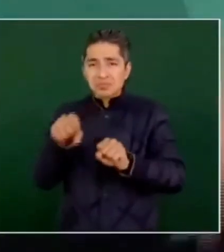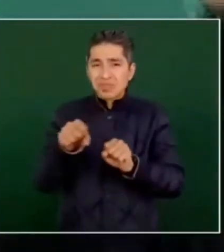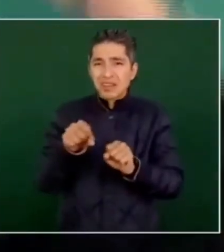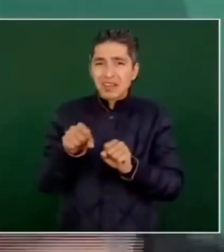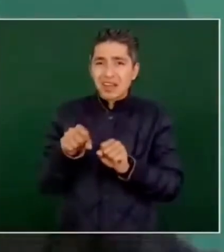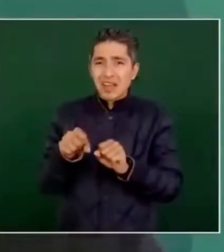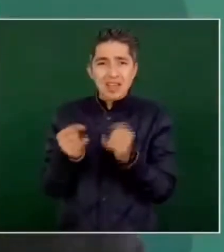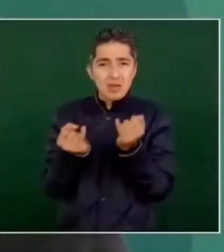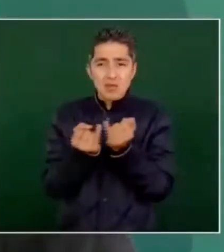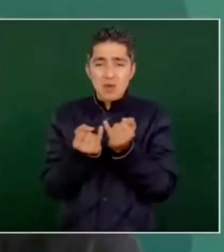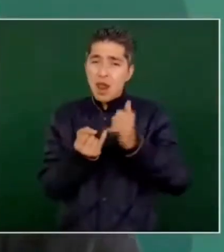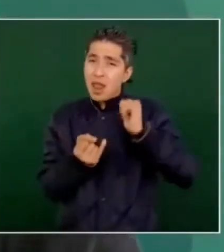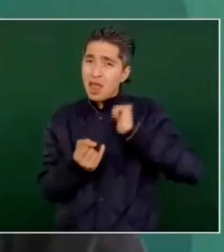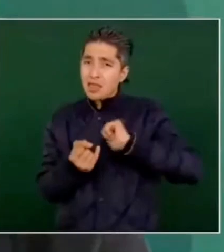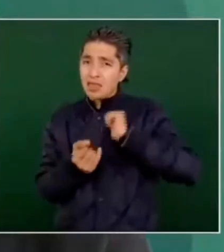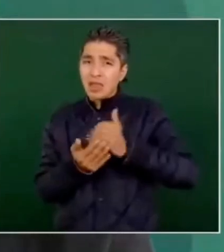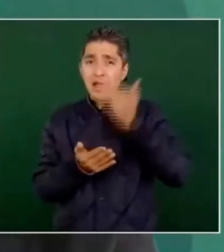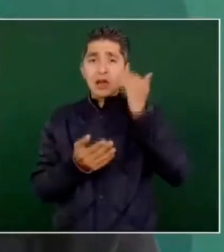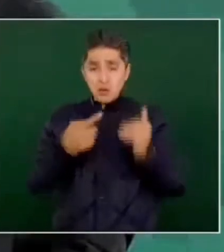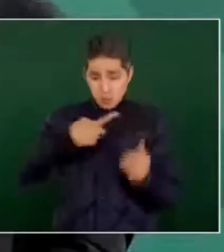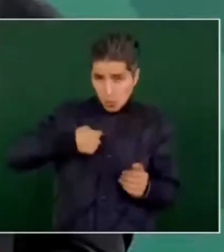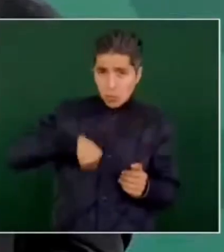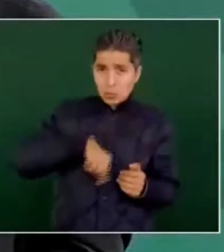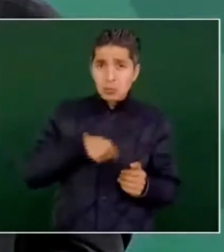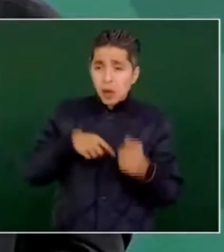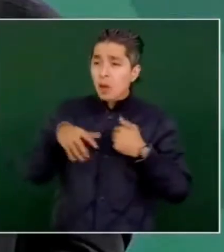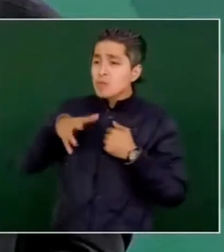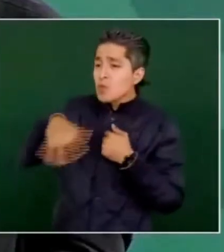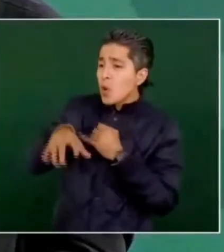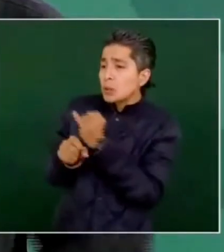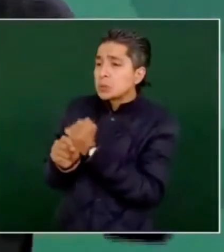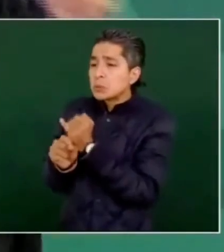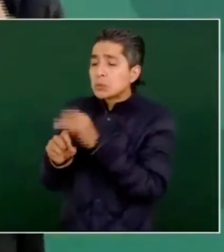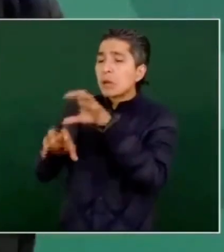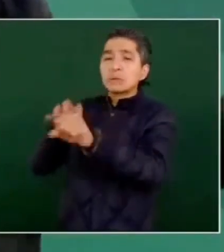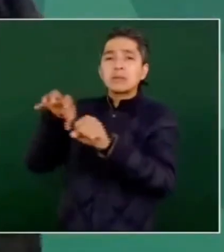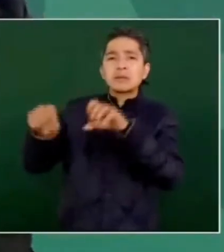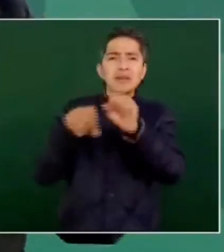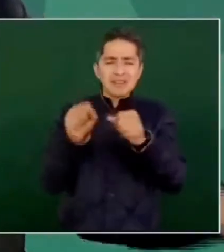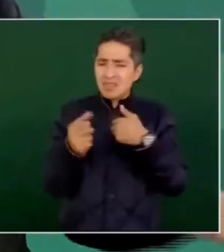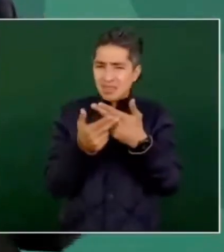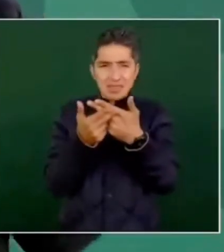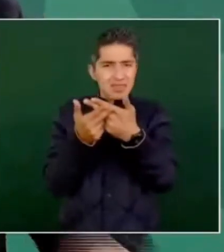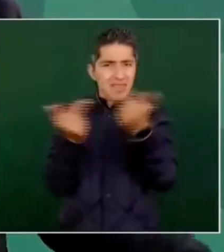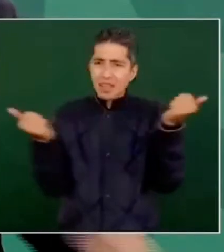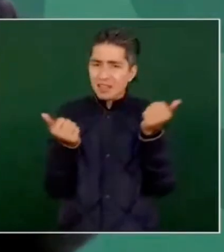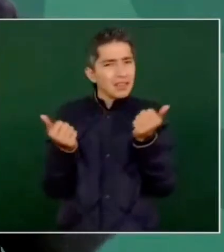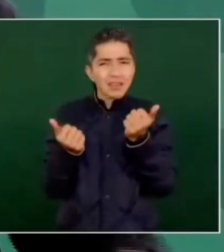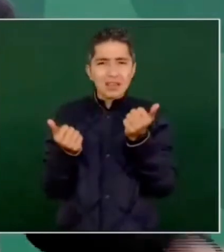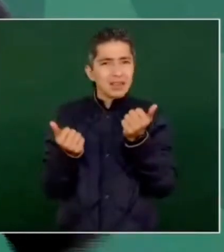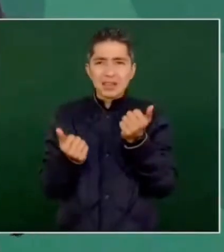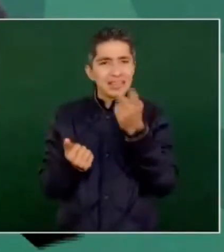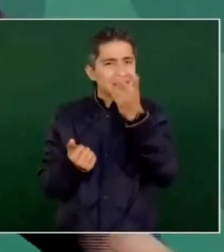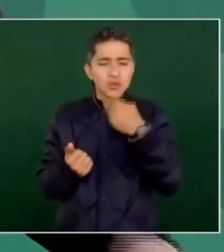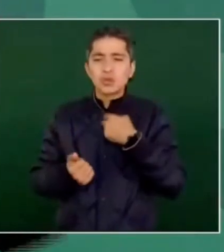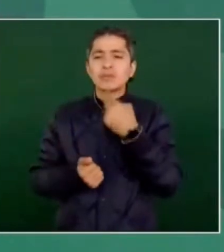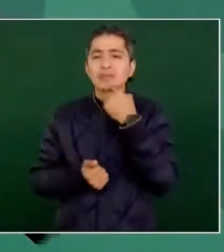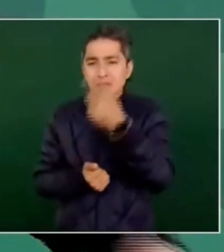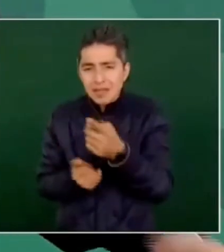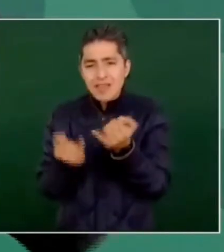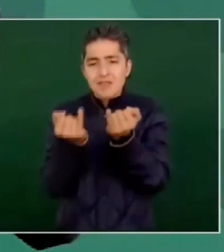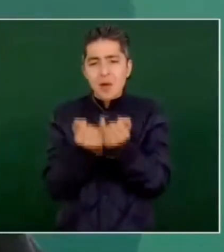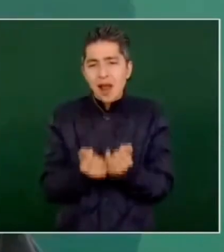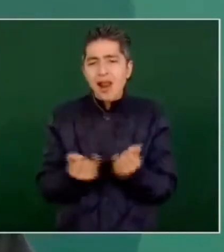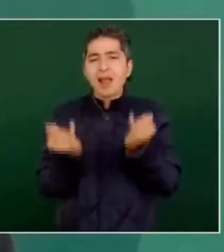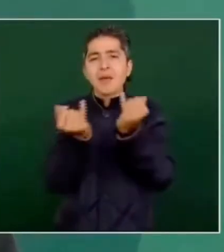como era antes, ¿eh? Nosotros no perseguimos a nadie. Nada más que eso lo tengo que estar subrayando. Parezco